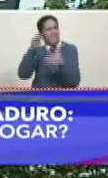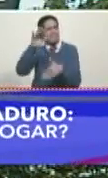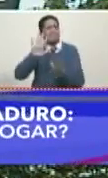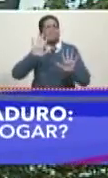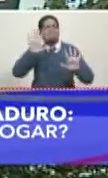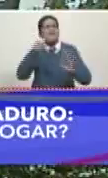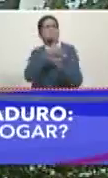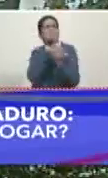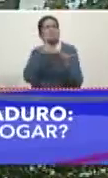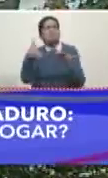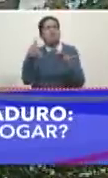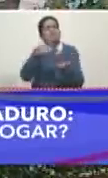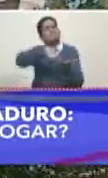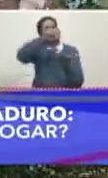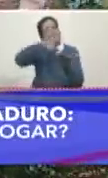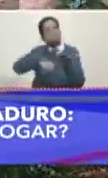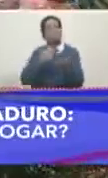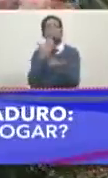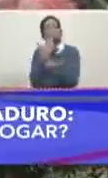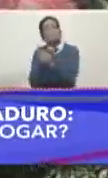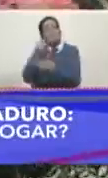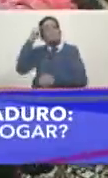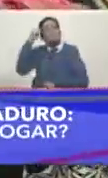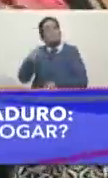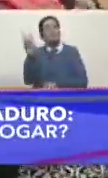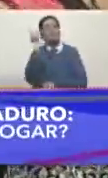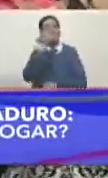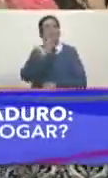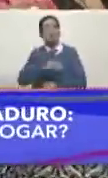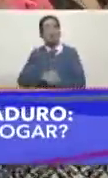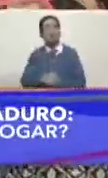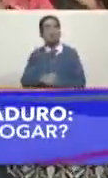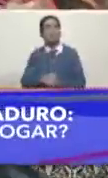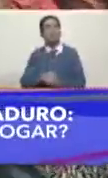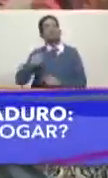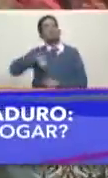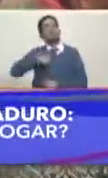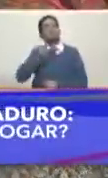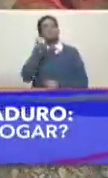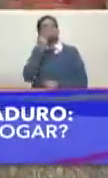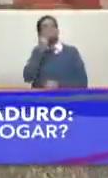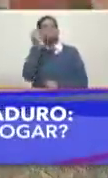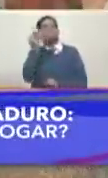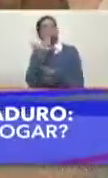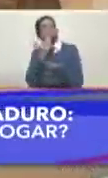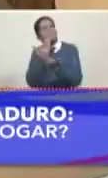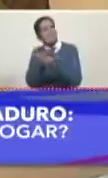pidiendo respeto a Venezuela, exigiendo paz para Venezuela.